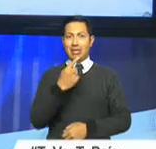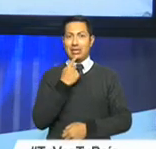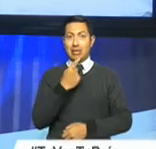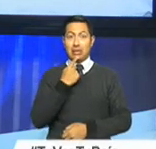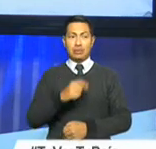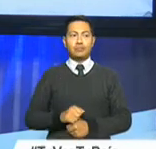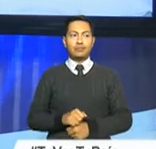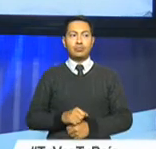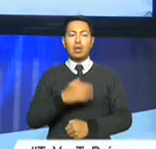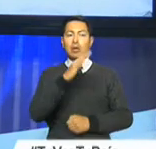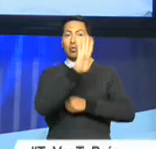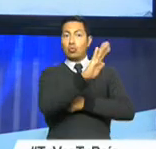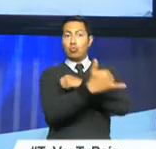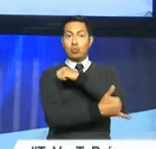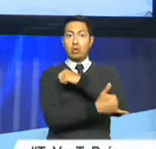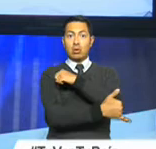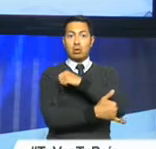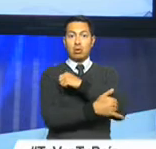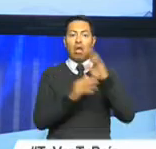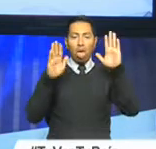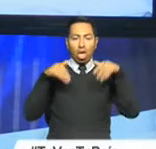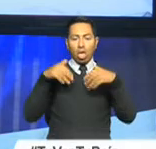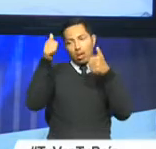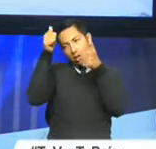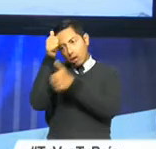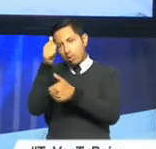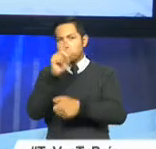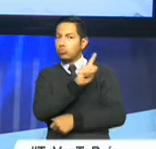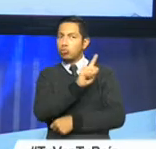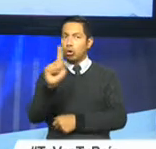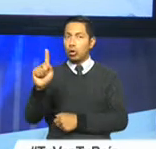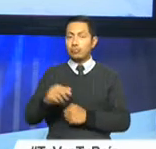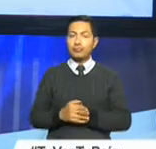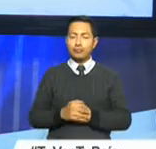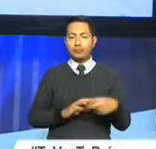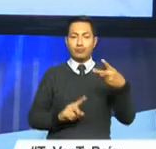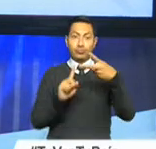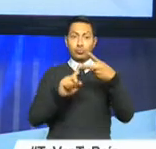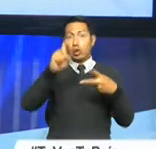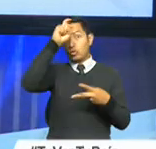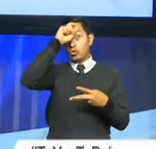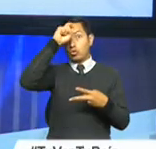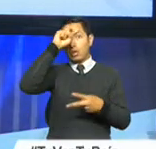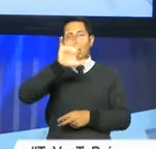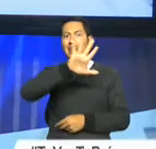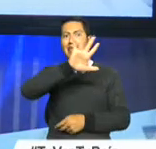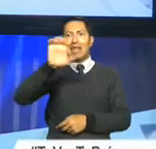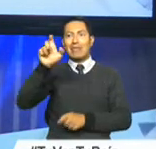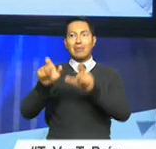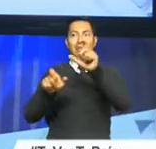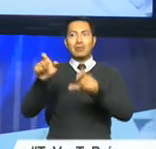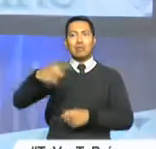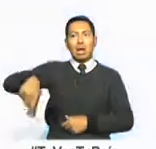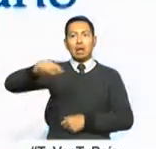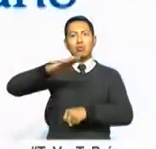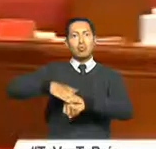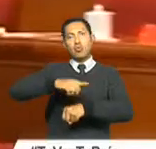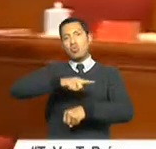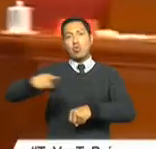de su país. Mientras que en Turquía juzgan a casi 500 acusados por el golpe de Estado fallido.